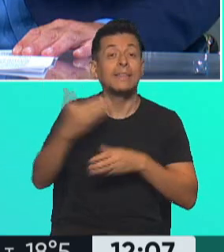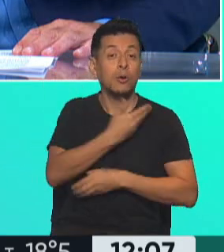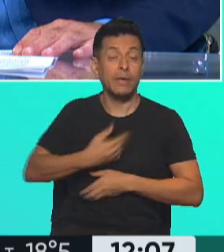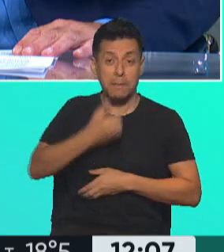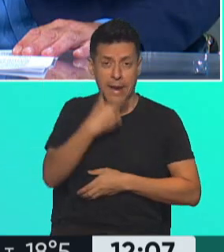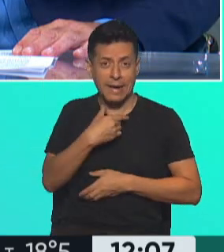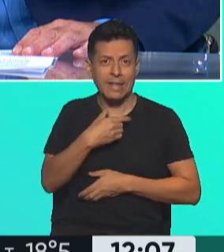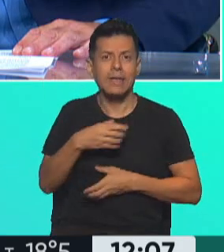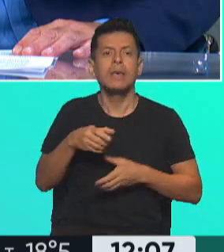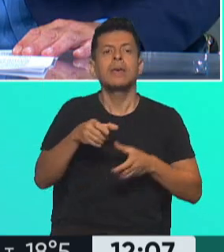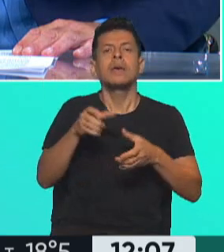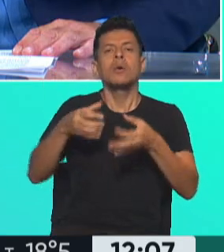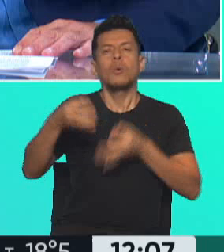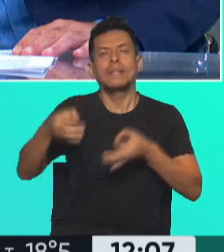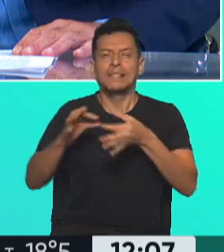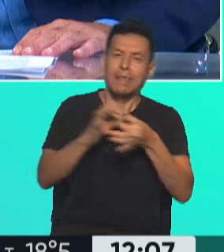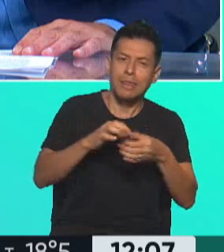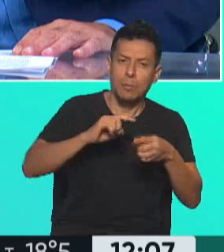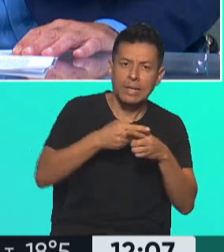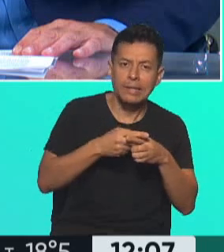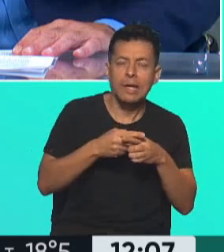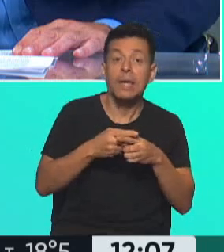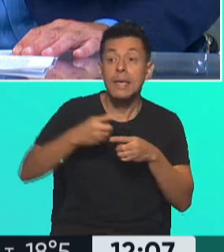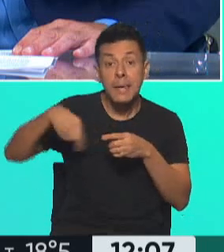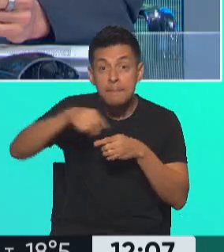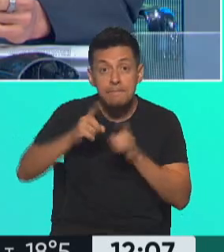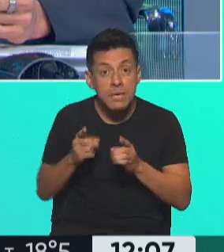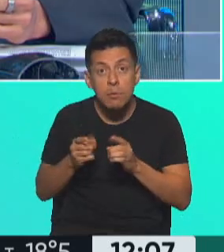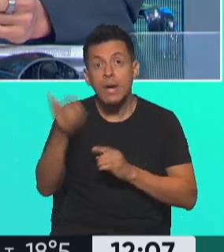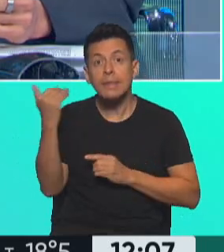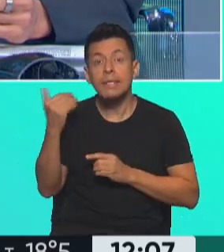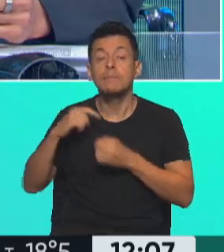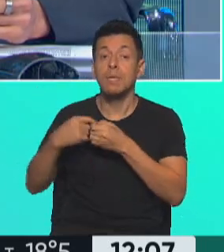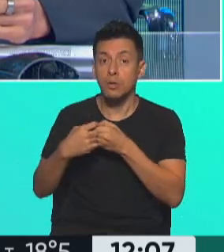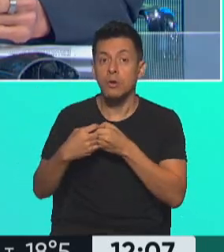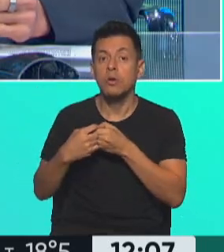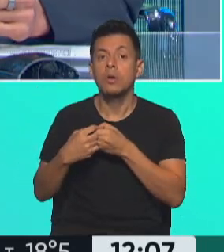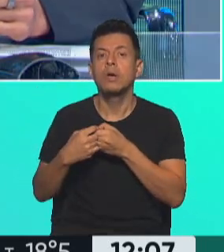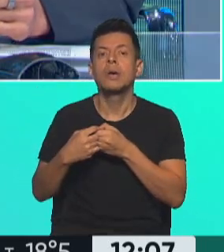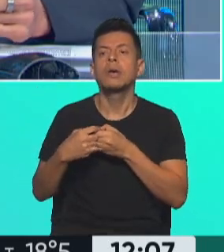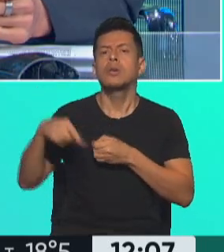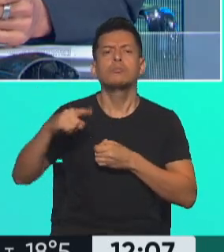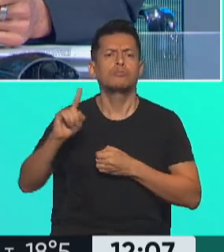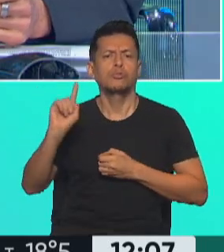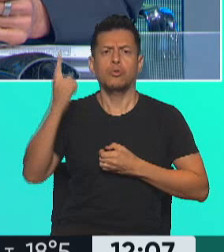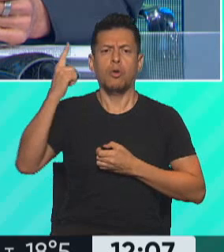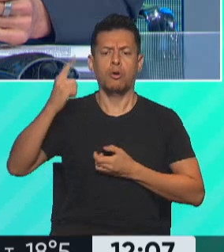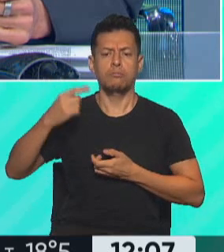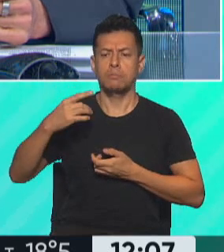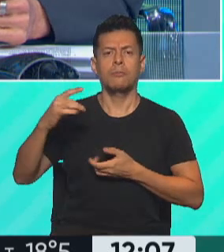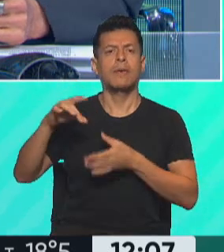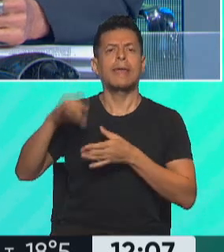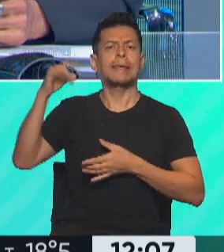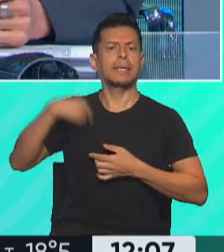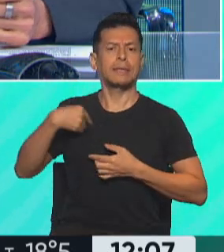Macri. Estos mismos integrantes, el año pasado, ustedes recordarán, se autoeligieron, se